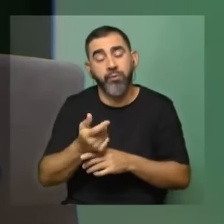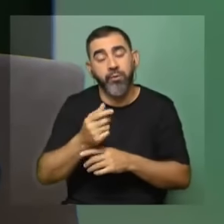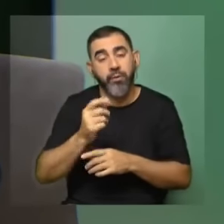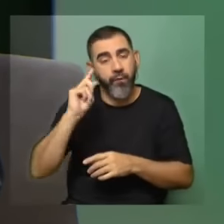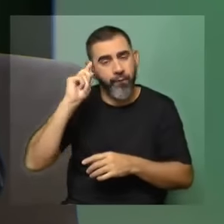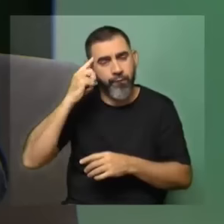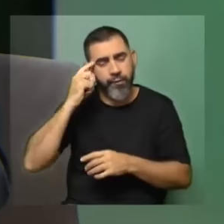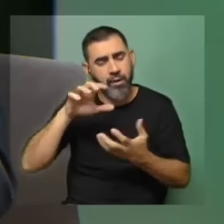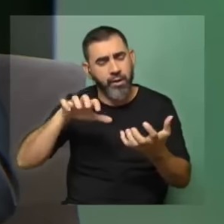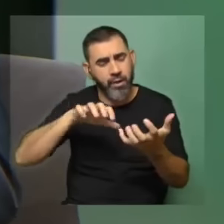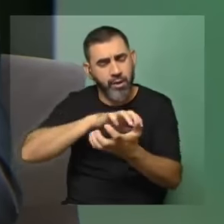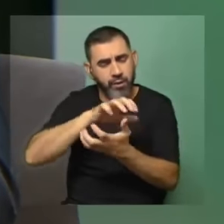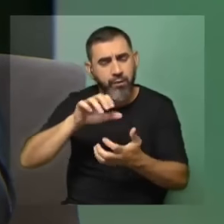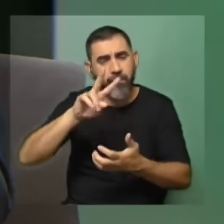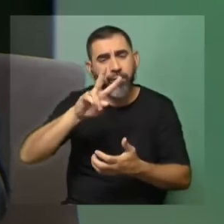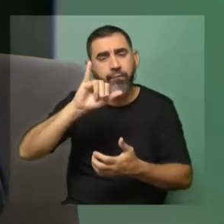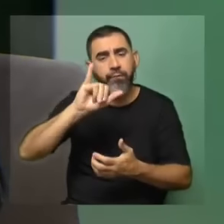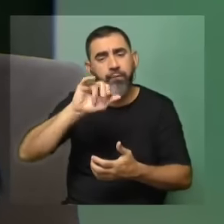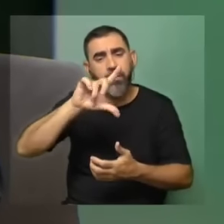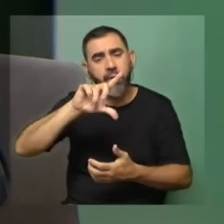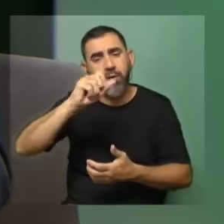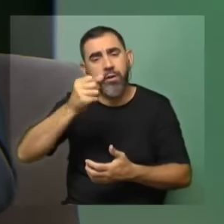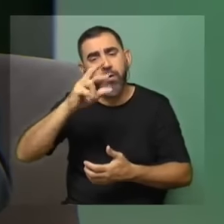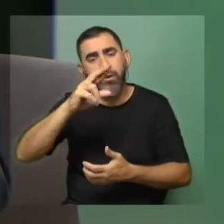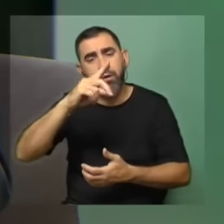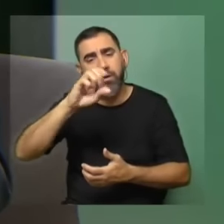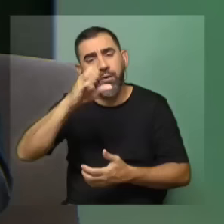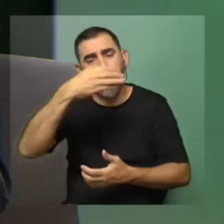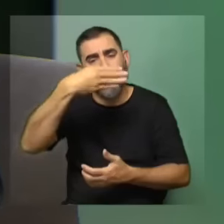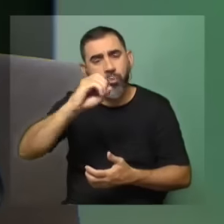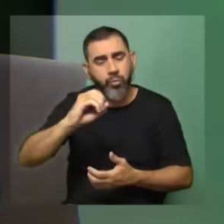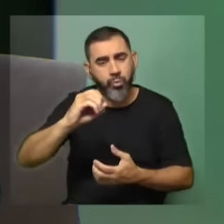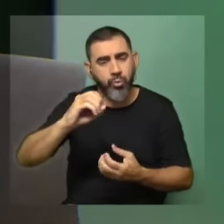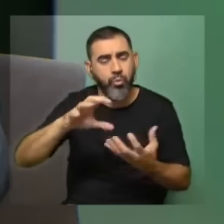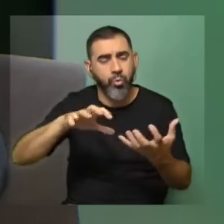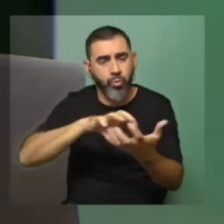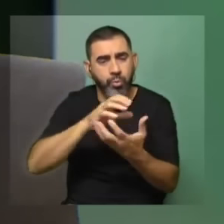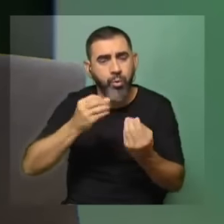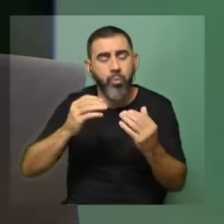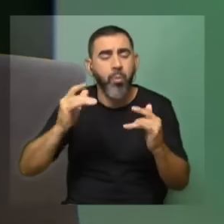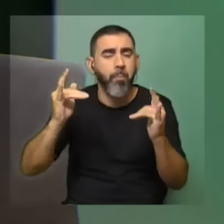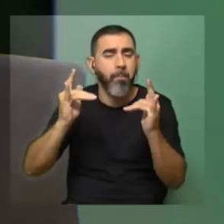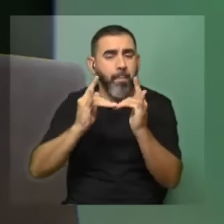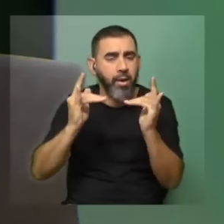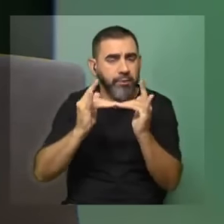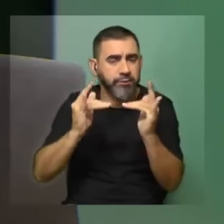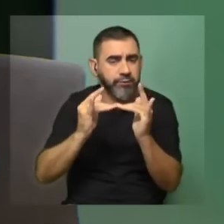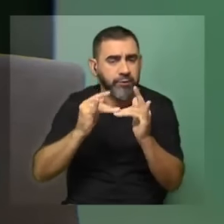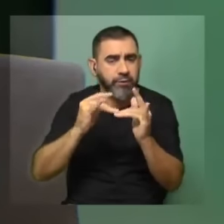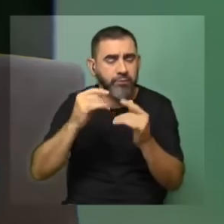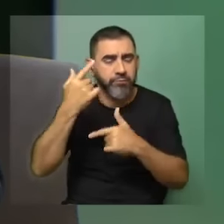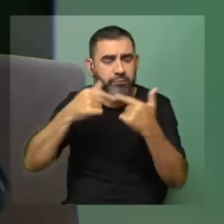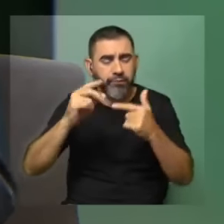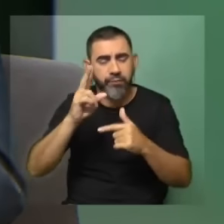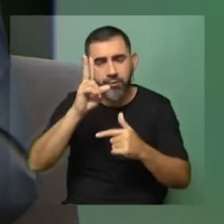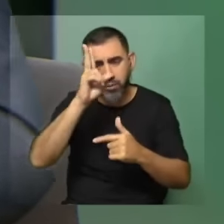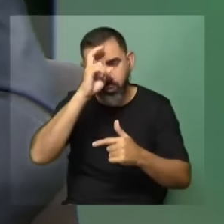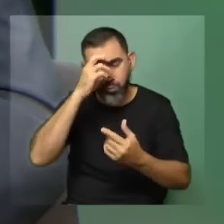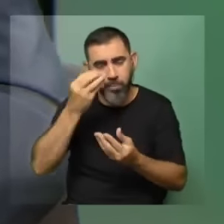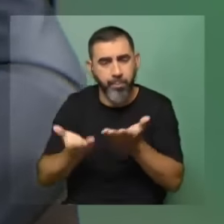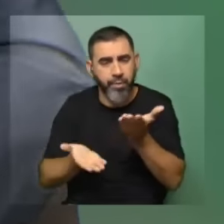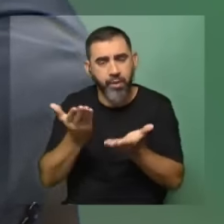estaba complicado Bueno usted mencionaba ahí el tema de neurología en el Pereira cómo está en Maciel Cómo cómo están este el resto de los centros sanitarios qué evaluación